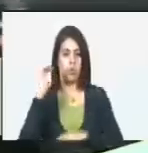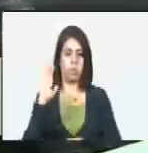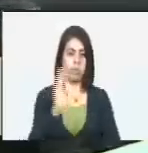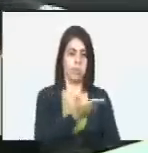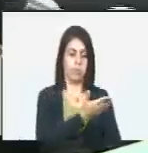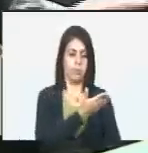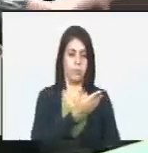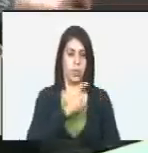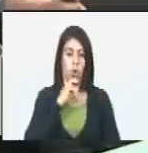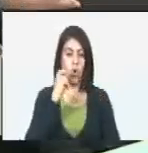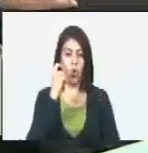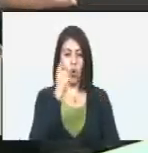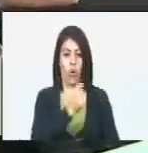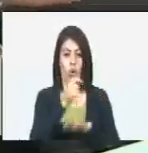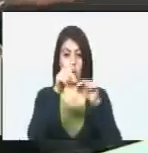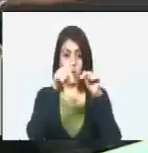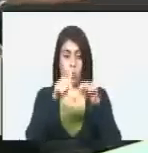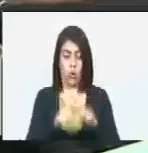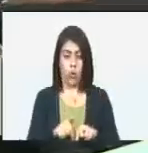Ese odio que hoy